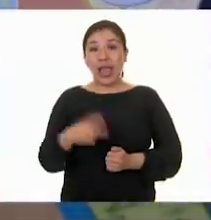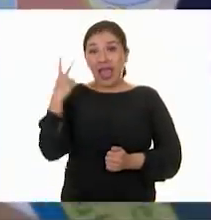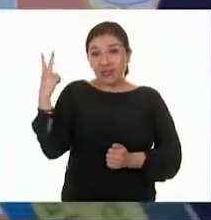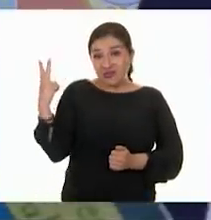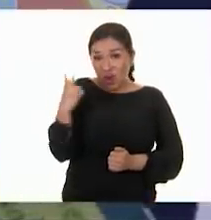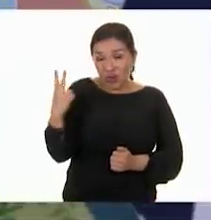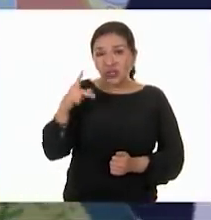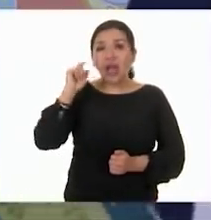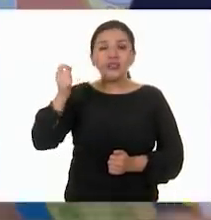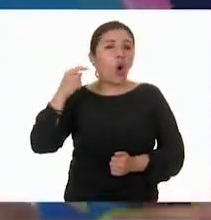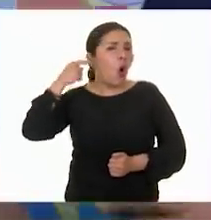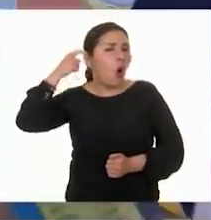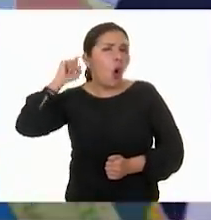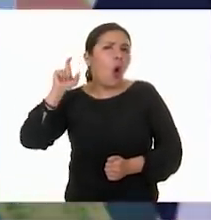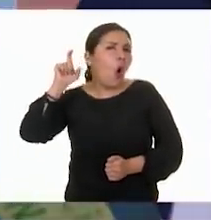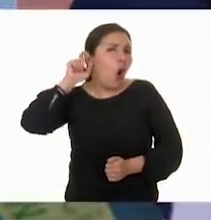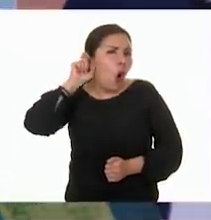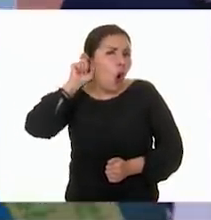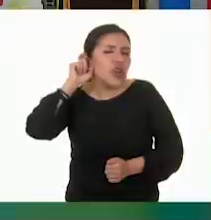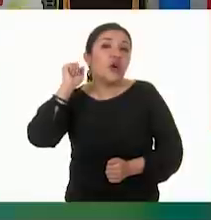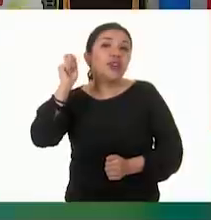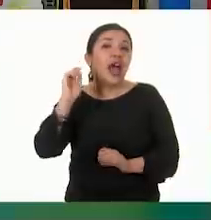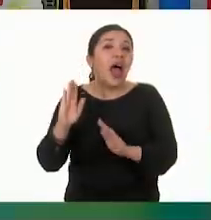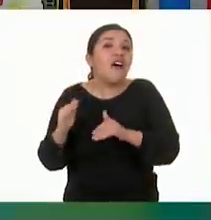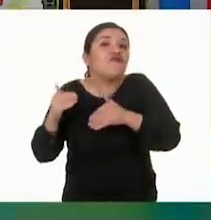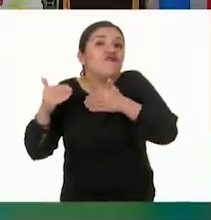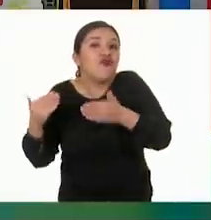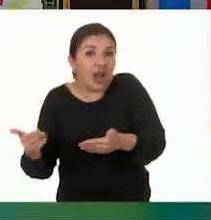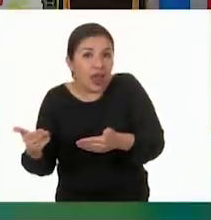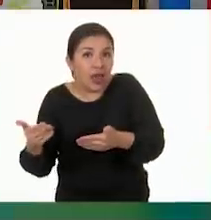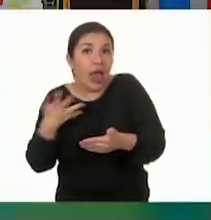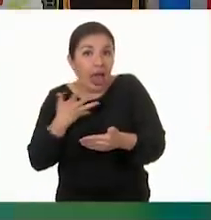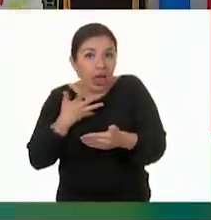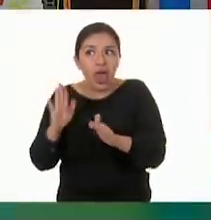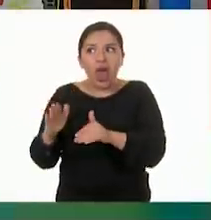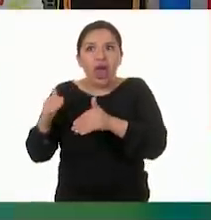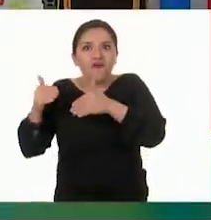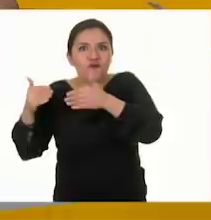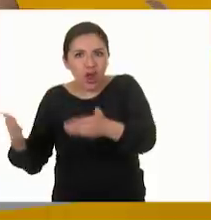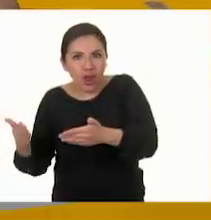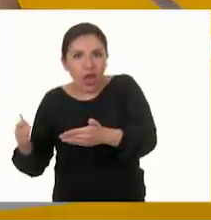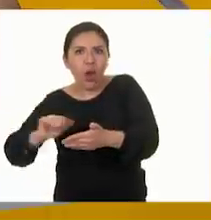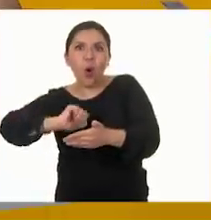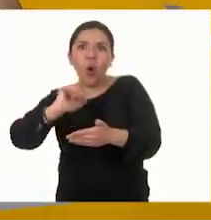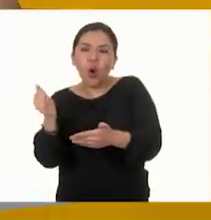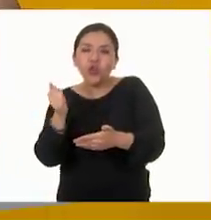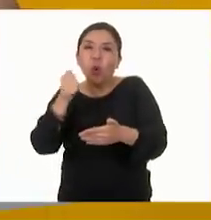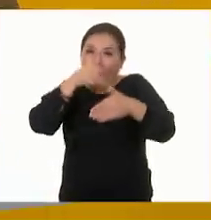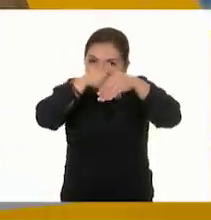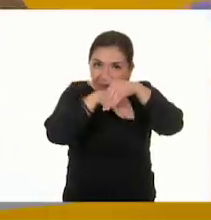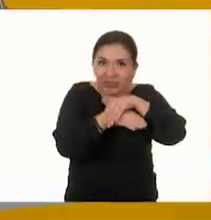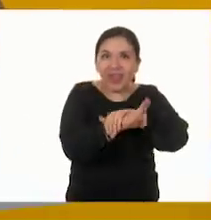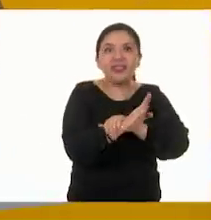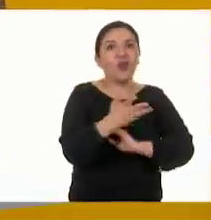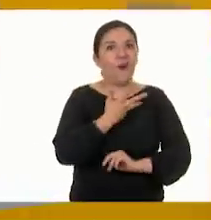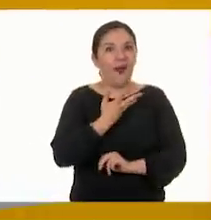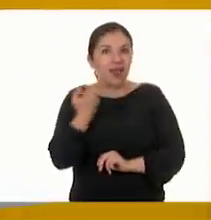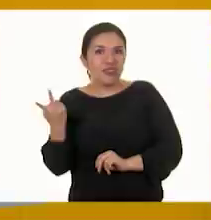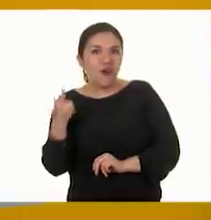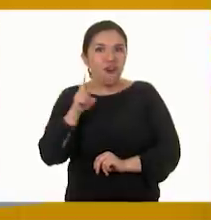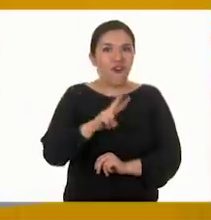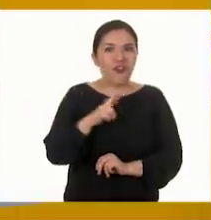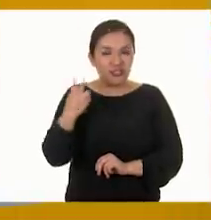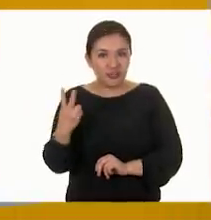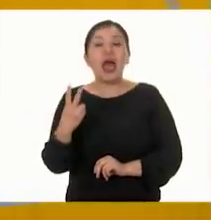oído externo, porque lo vamos a dividir en diferentes partes. Ok, el oído externo Y me imagino que entonces también hay un oído interno. Y